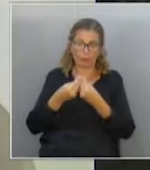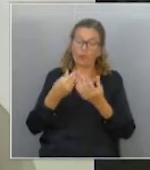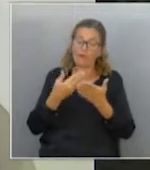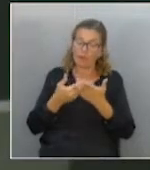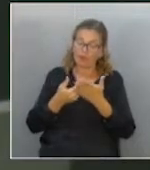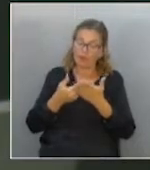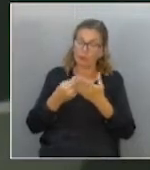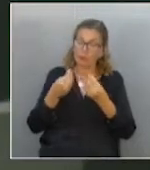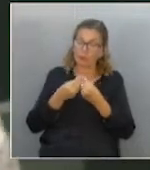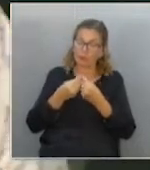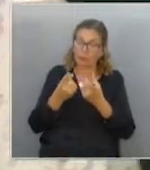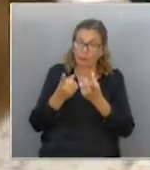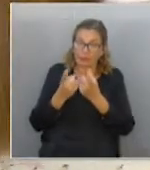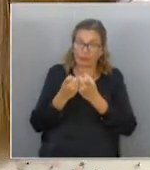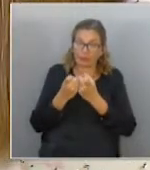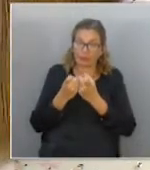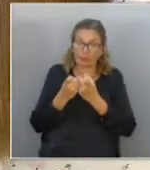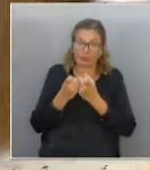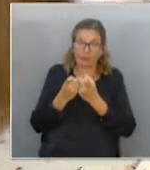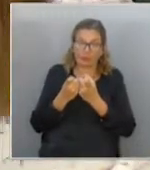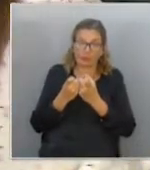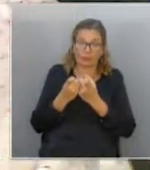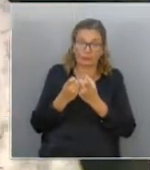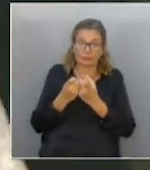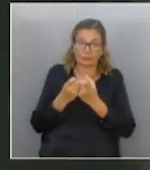porque todavía es necesario ser como muy